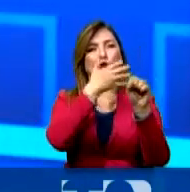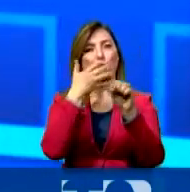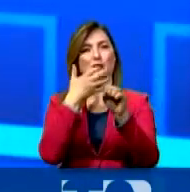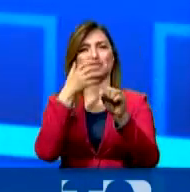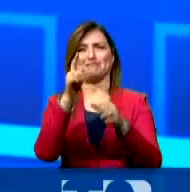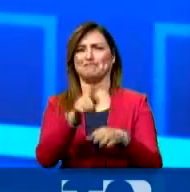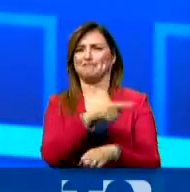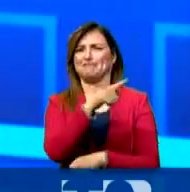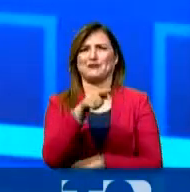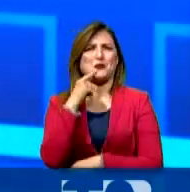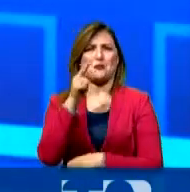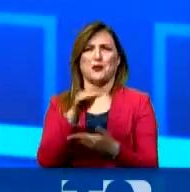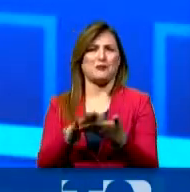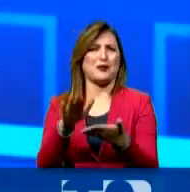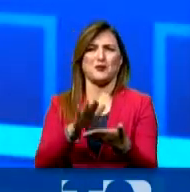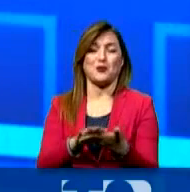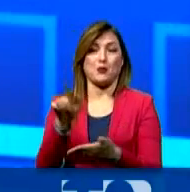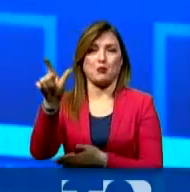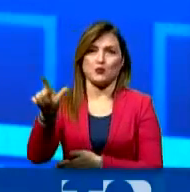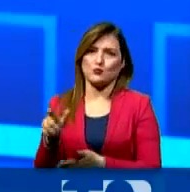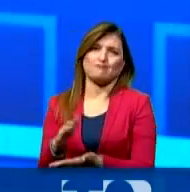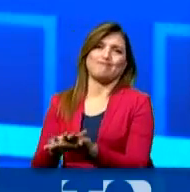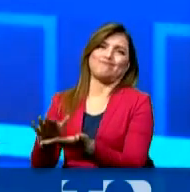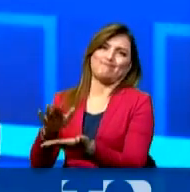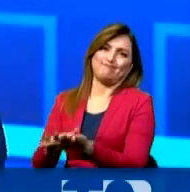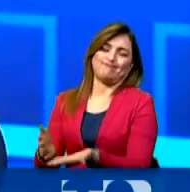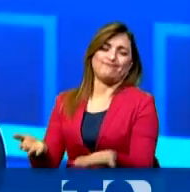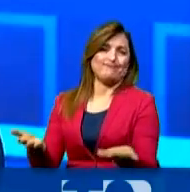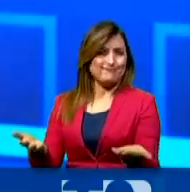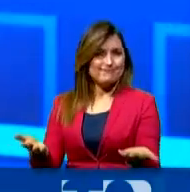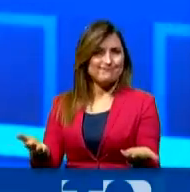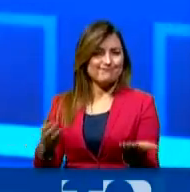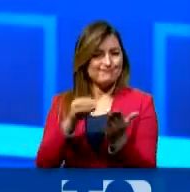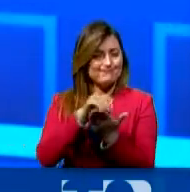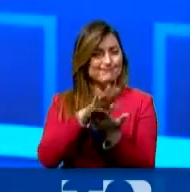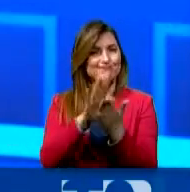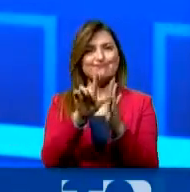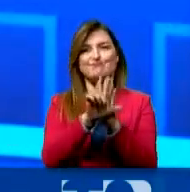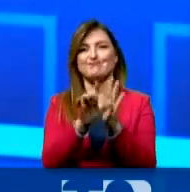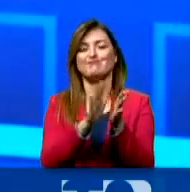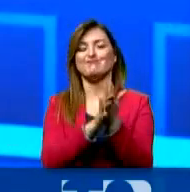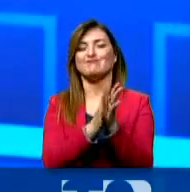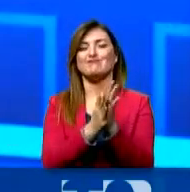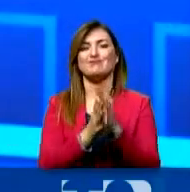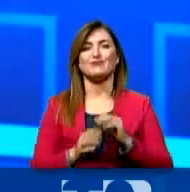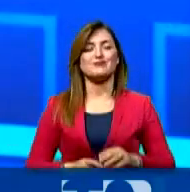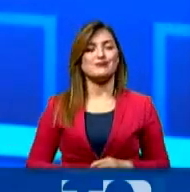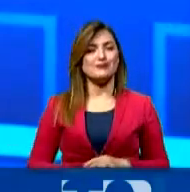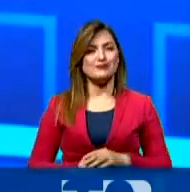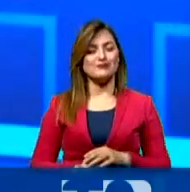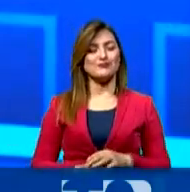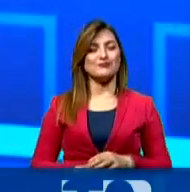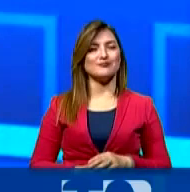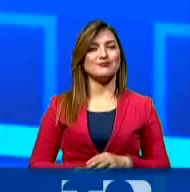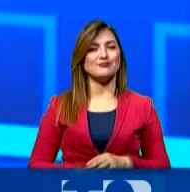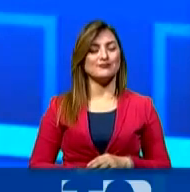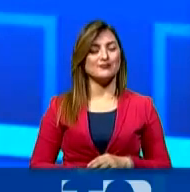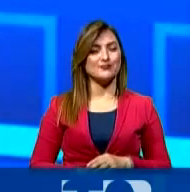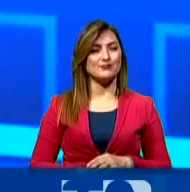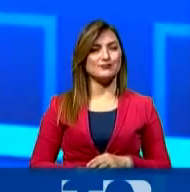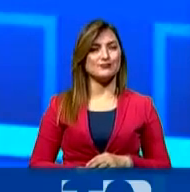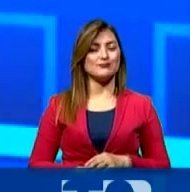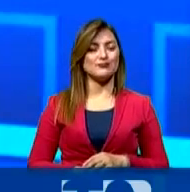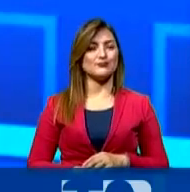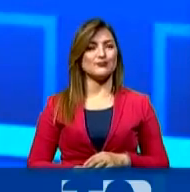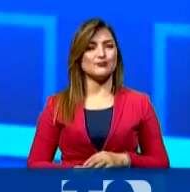tal modo que cuando se observa que existe esta inobservancia, independientemente que se reconozca la facultad que